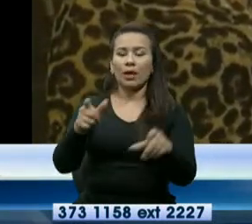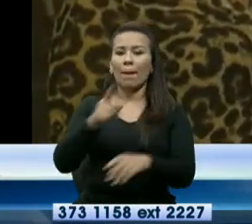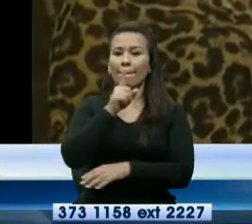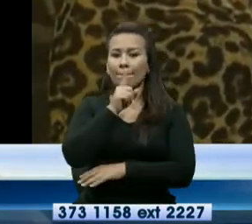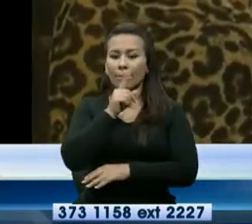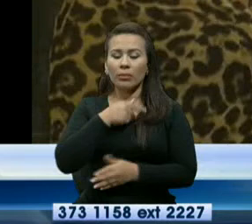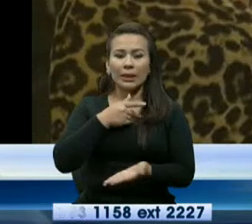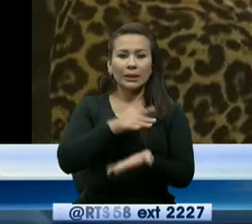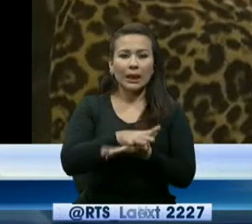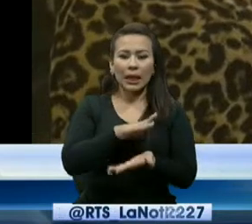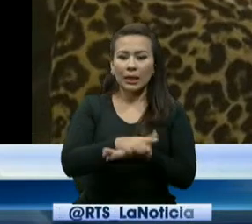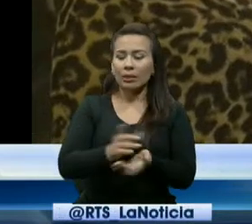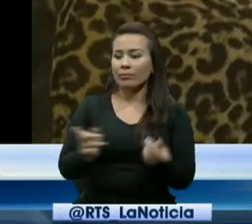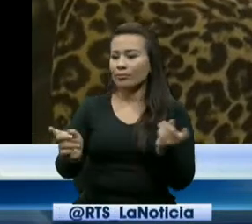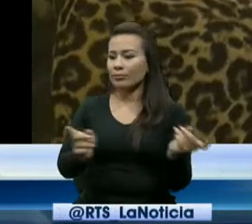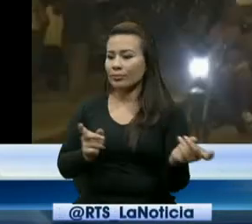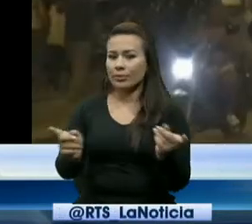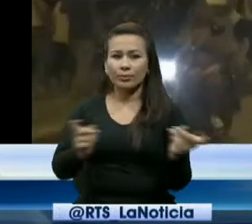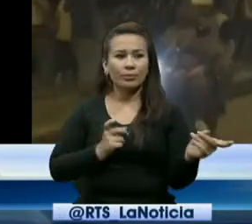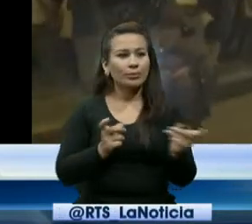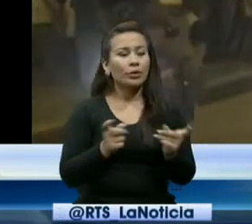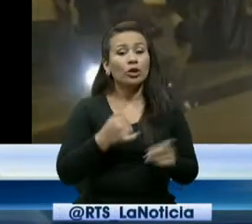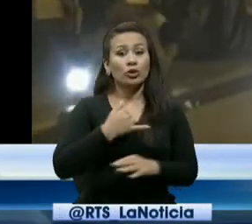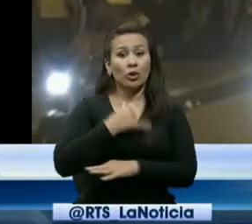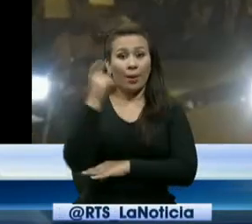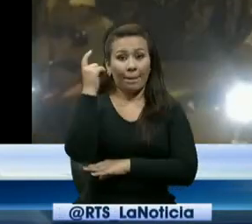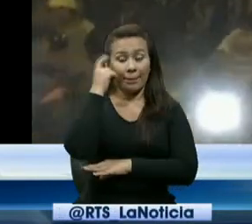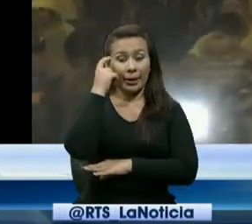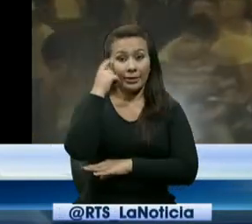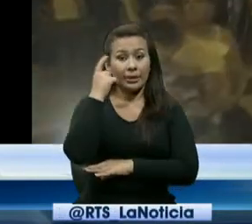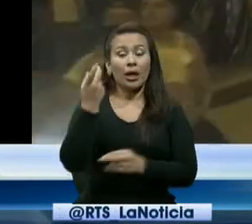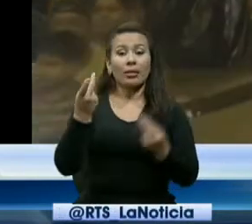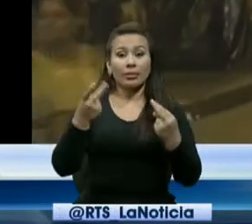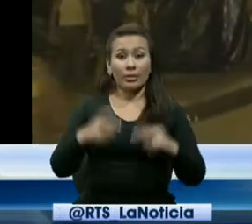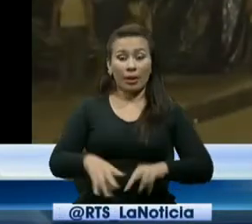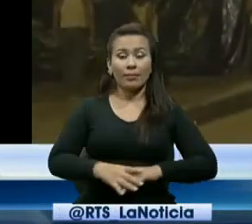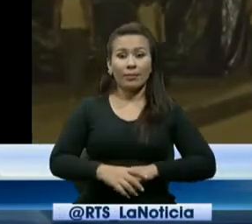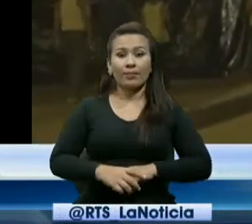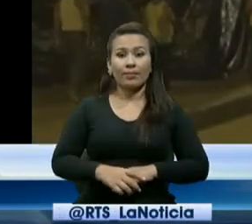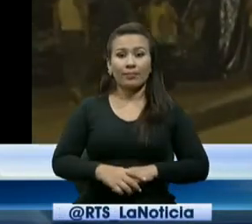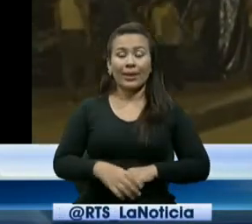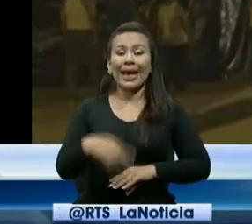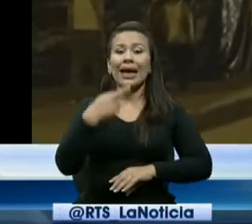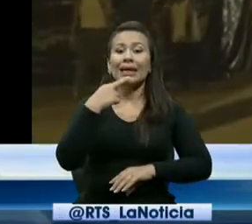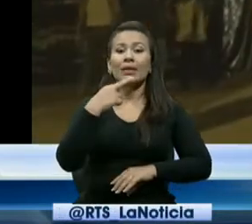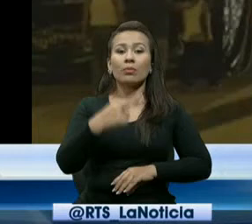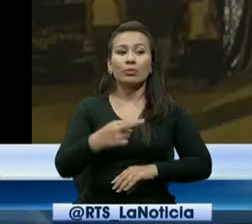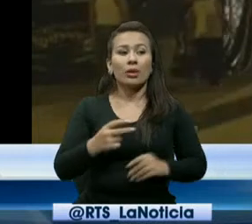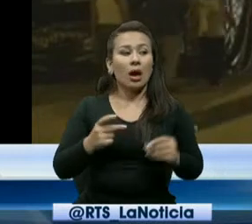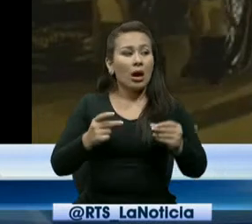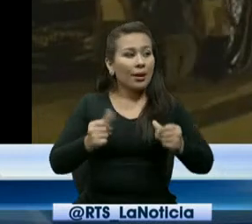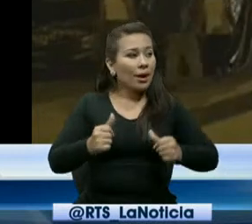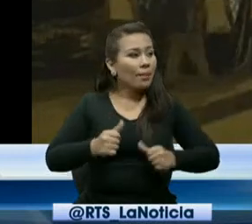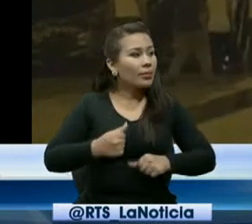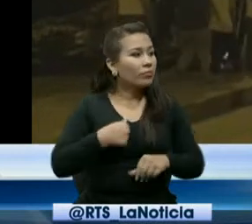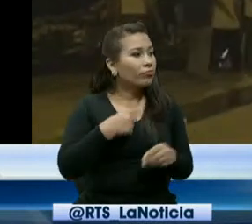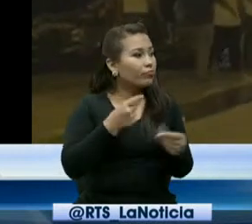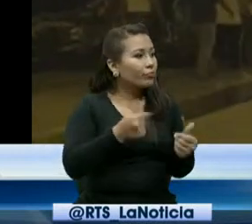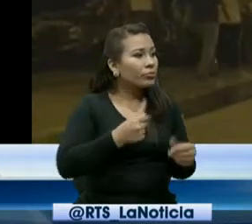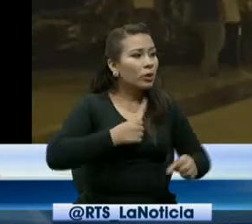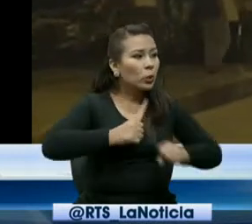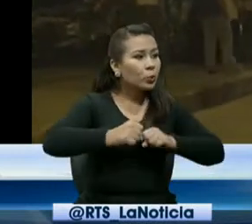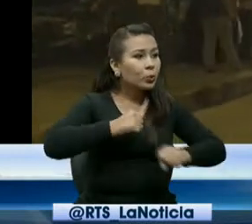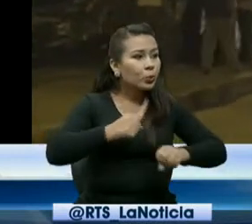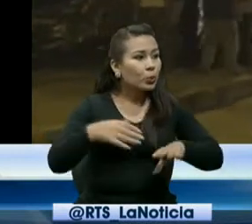muchísima calma la situación. Yo pienso también que debe ser en parte a la respuesta inmediata que recibieron de parte de los